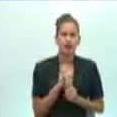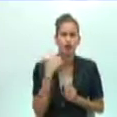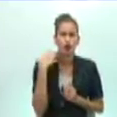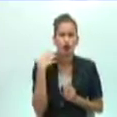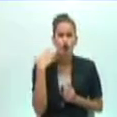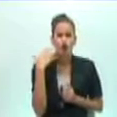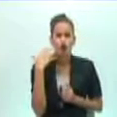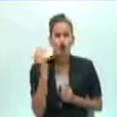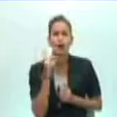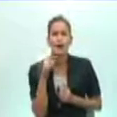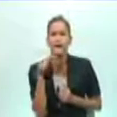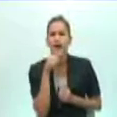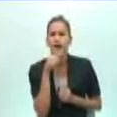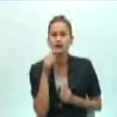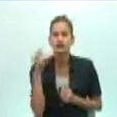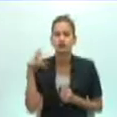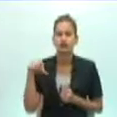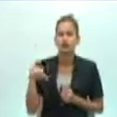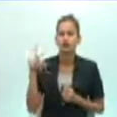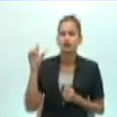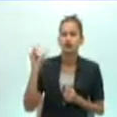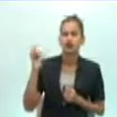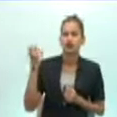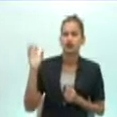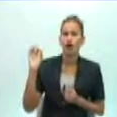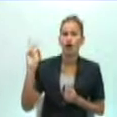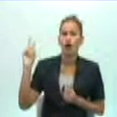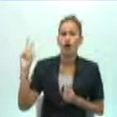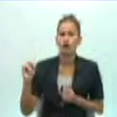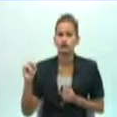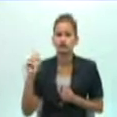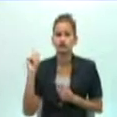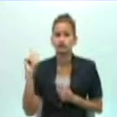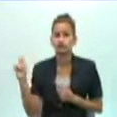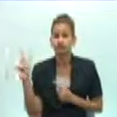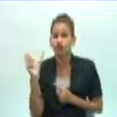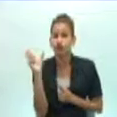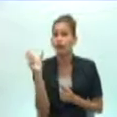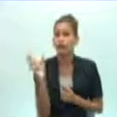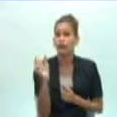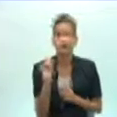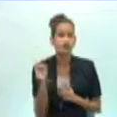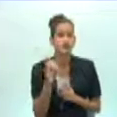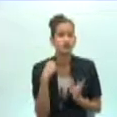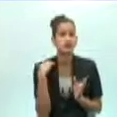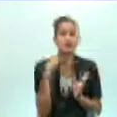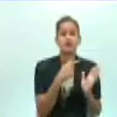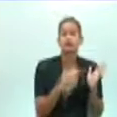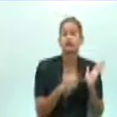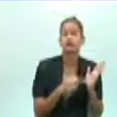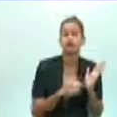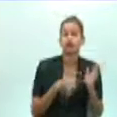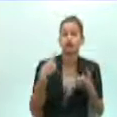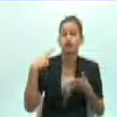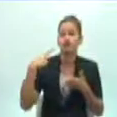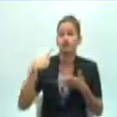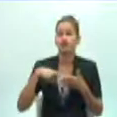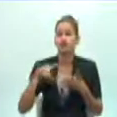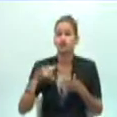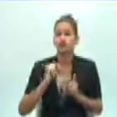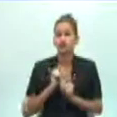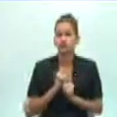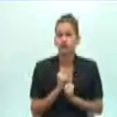Muy bien, fíjense que guión es una palabra que no se escribe con tilde. La